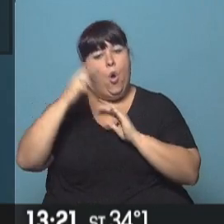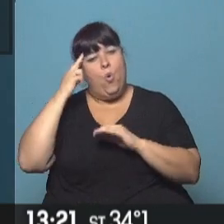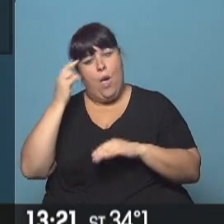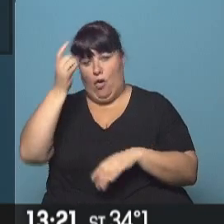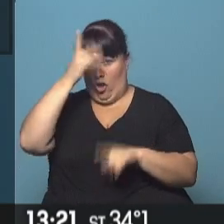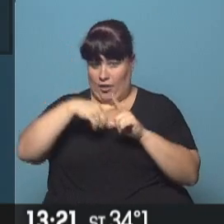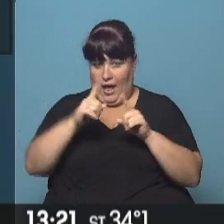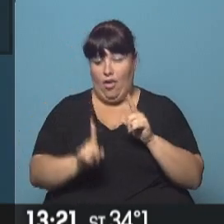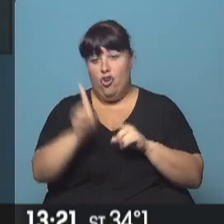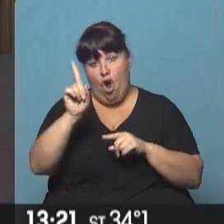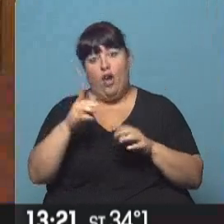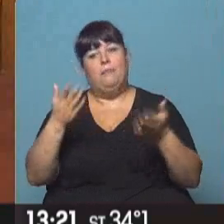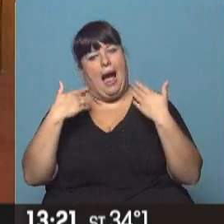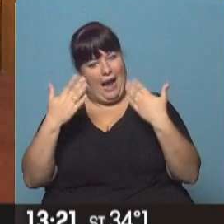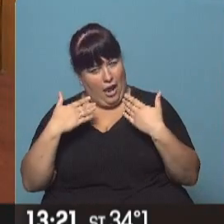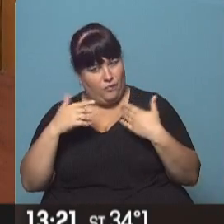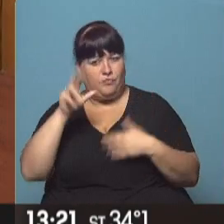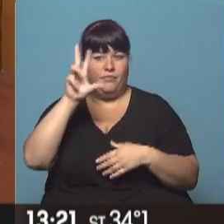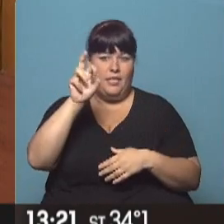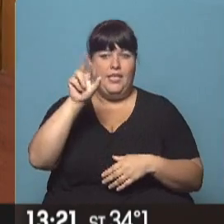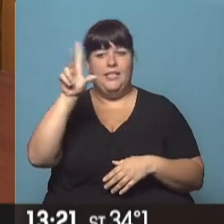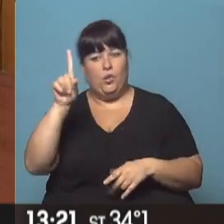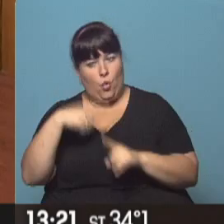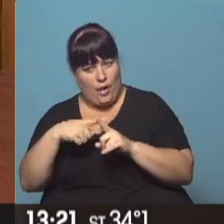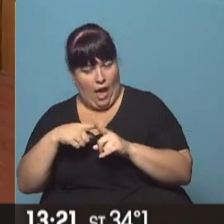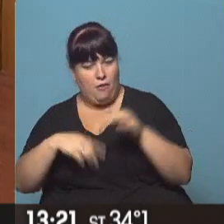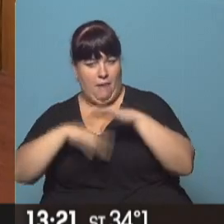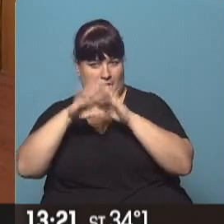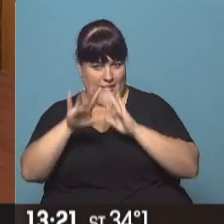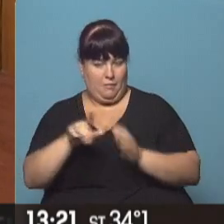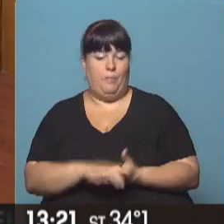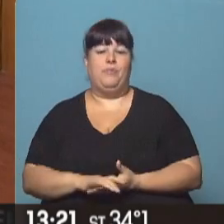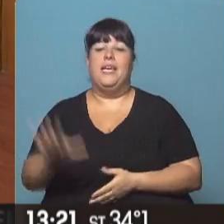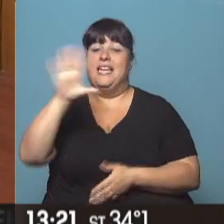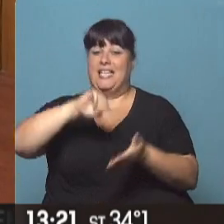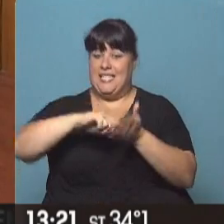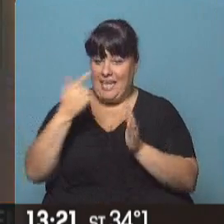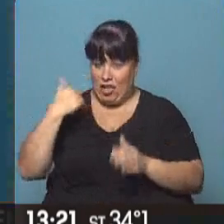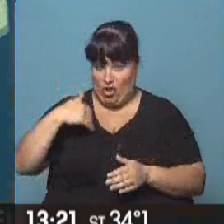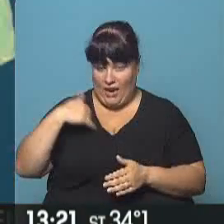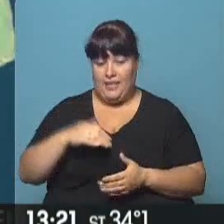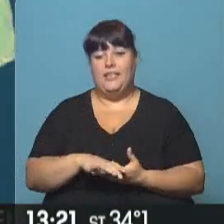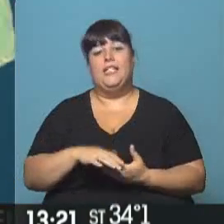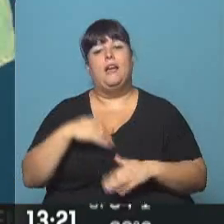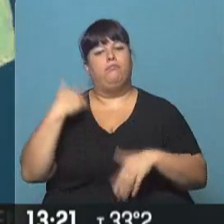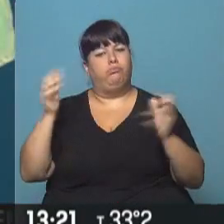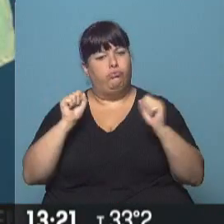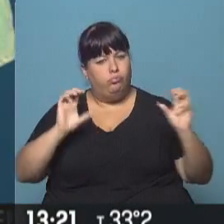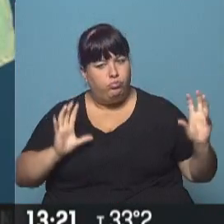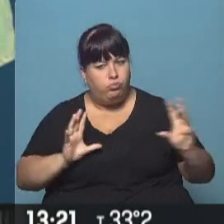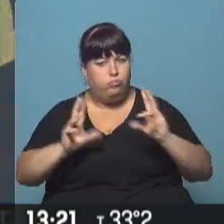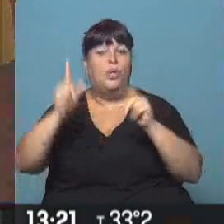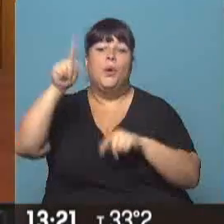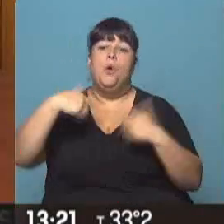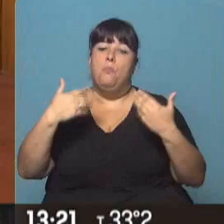12 grados. En el norte, mucho más calor, 30 a 31 grados serán los valores máximos. En la zona central de nuestro país, el avance de un frente frío dejará